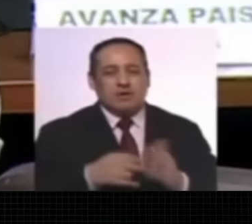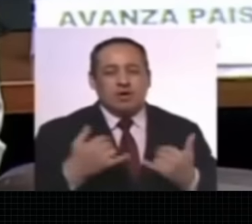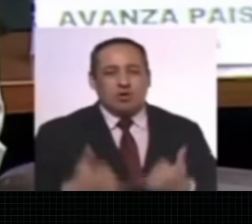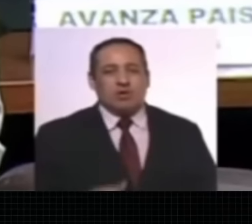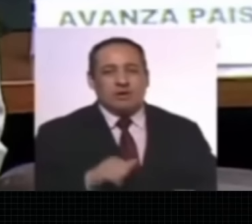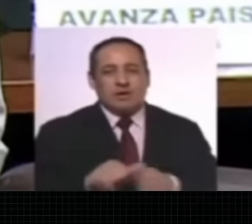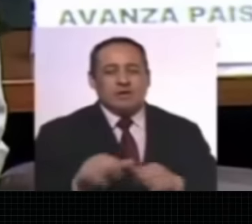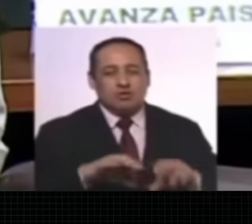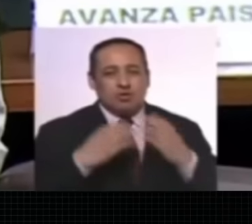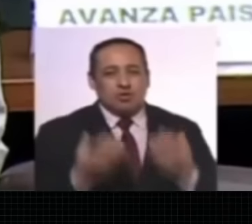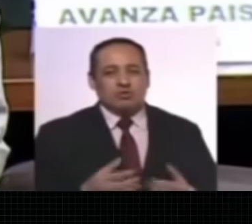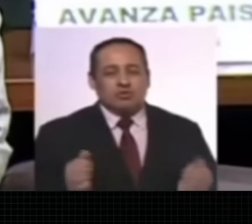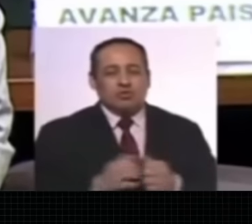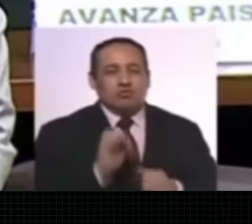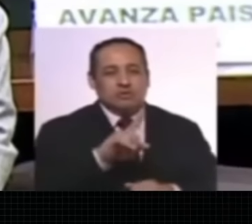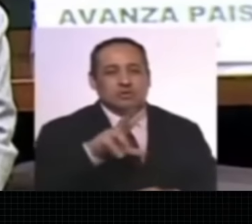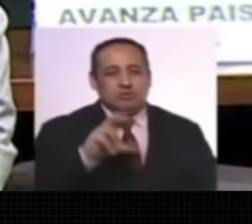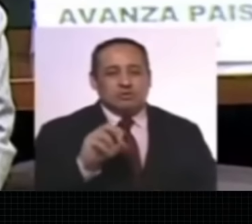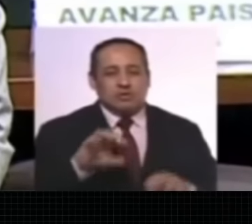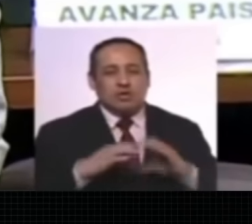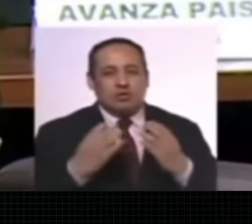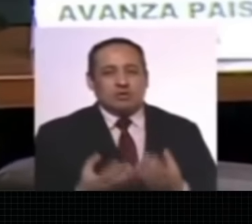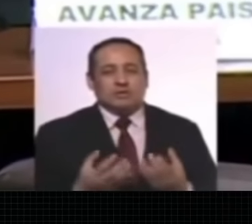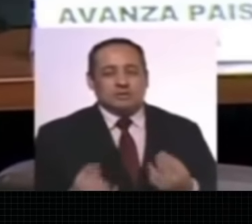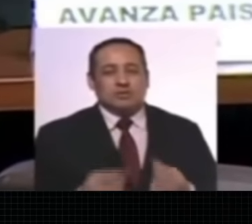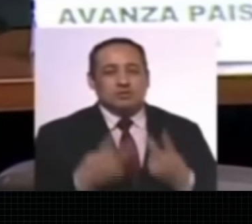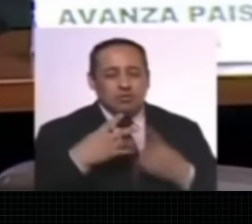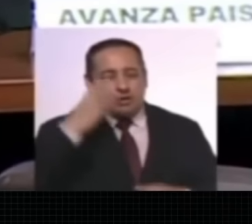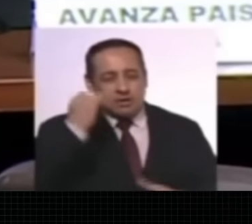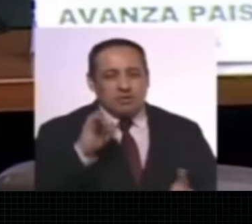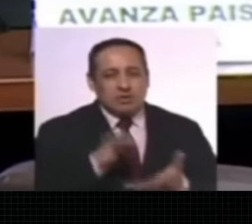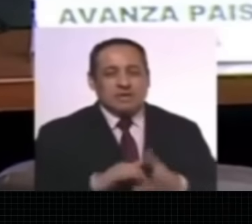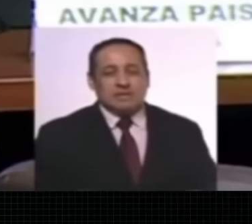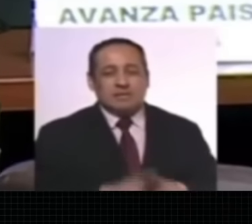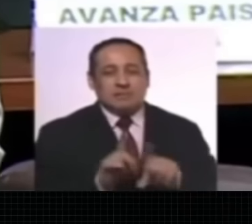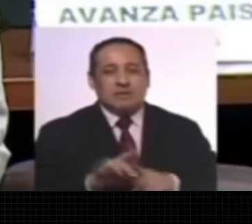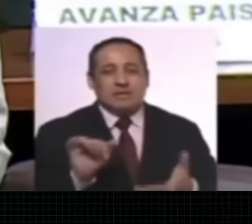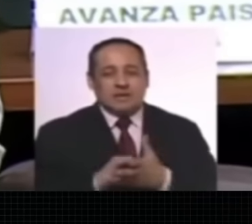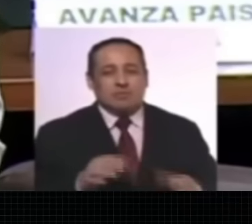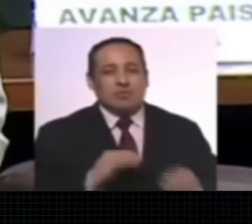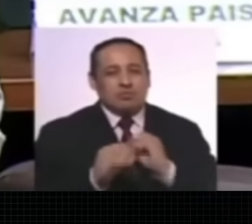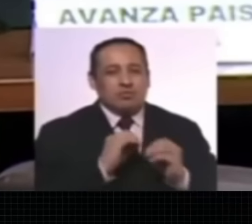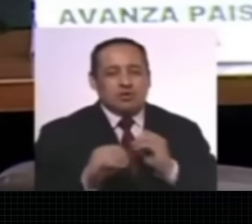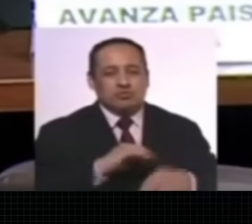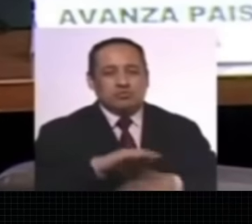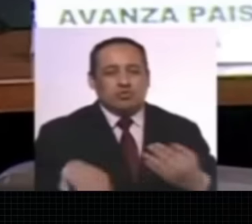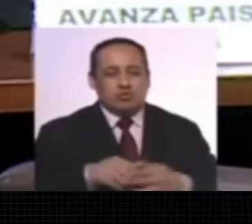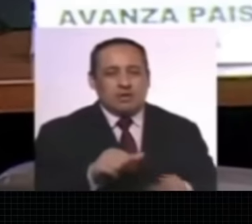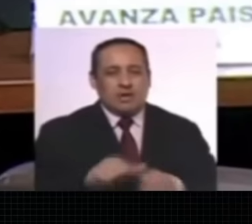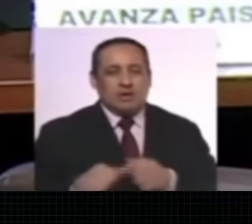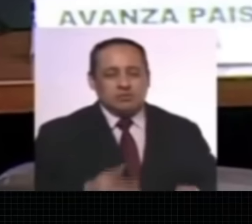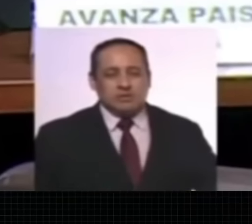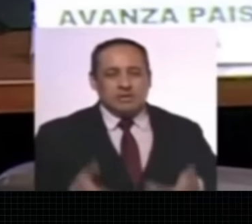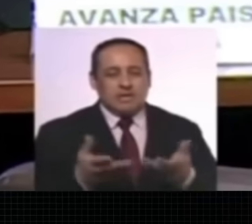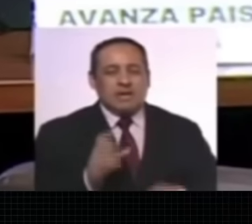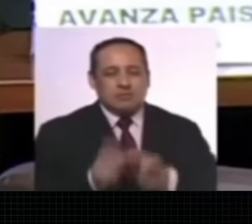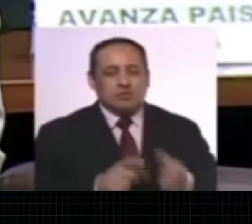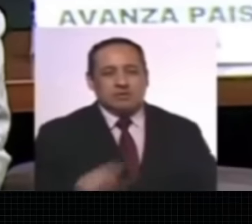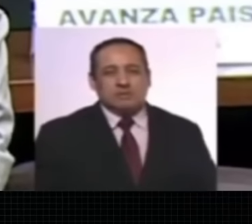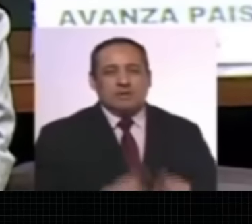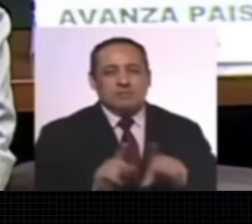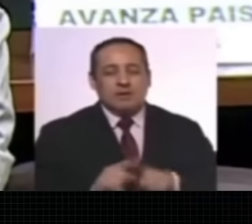hoy este congreso con ciento treinta parlamentarios creo que tranquilamente podemos reestructurar aquí el gasto y darle a la ciudadanía